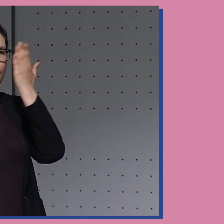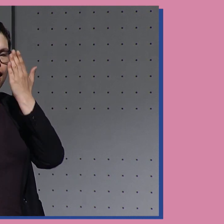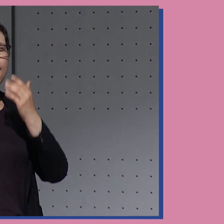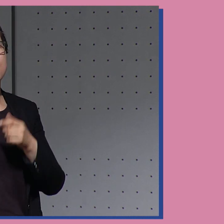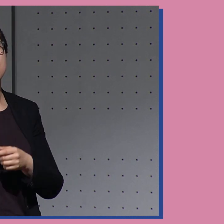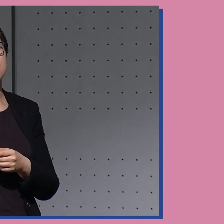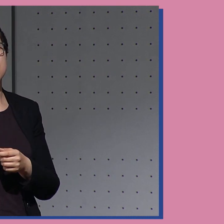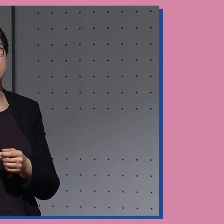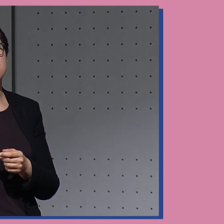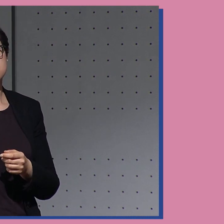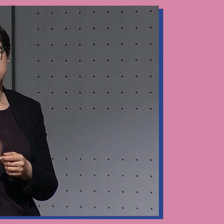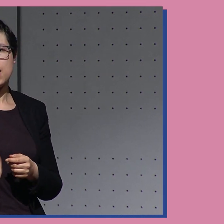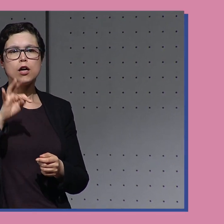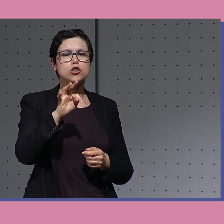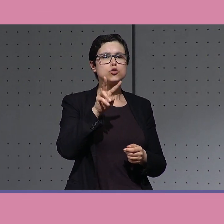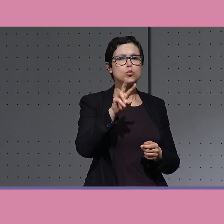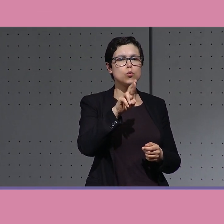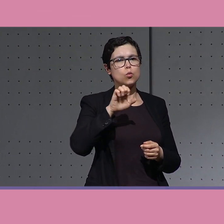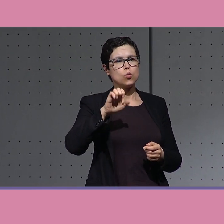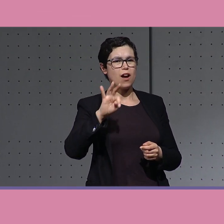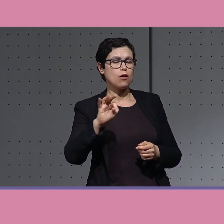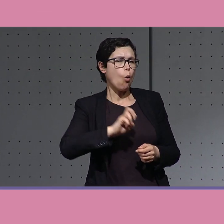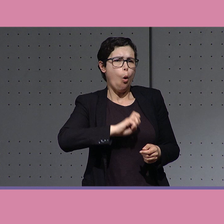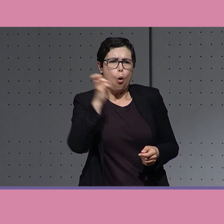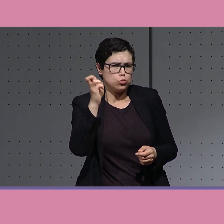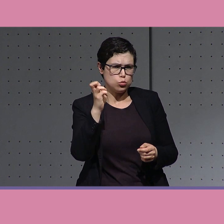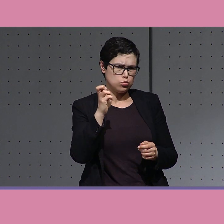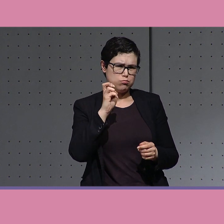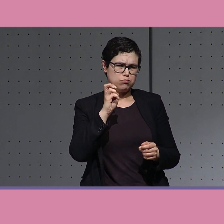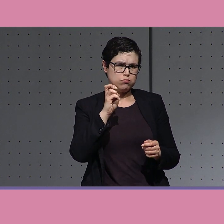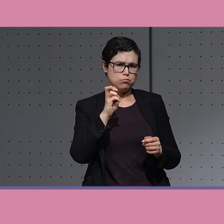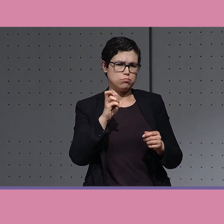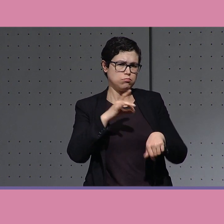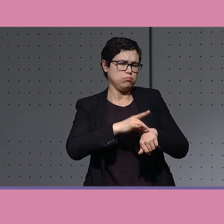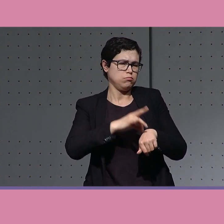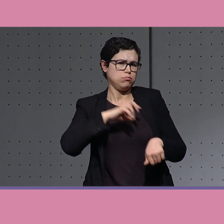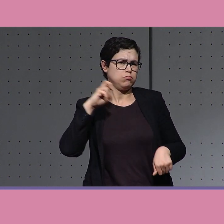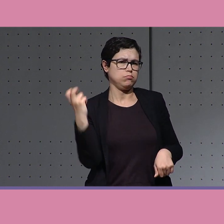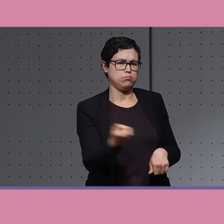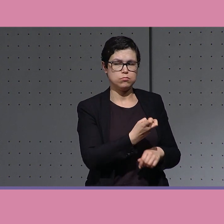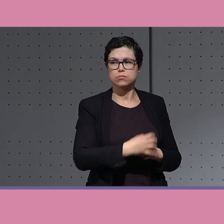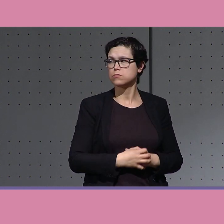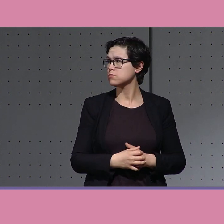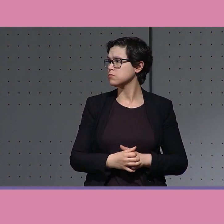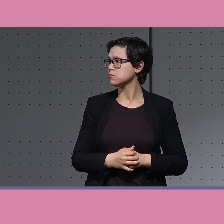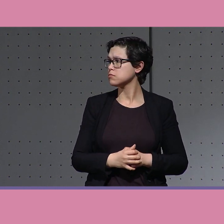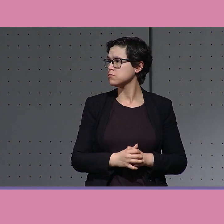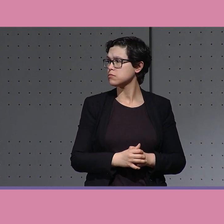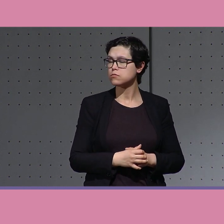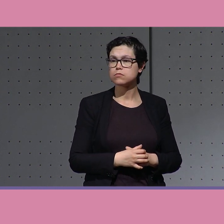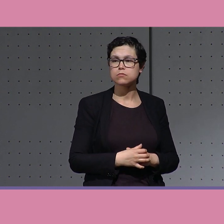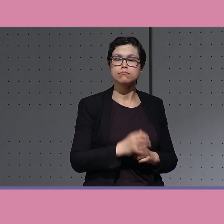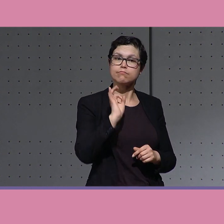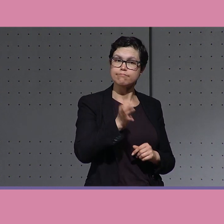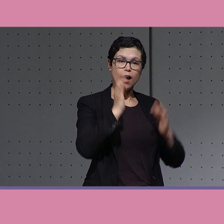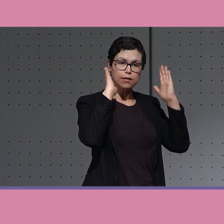coexiste pues, un Tourette o otro trastorno de tics, no necesariamente Tourette, con lo que es el problema principal, digamos. Sí con el